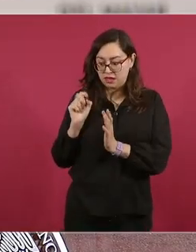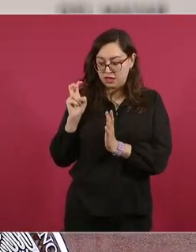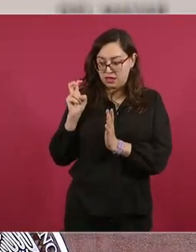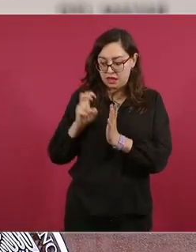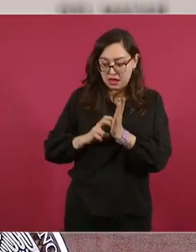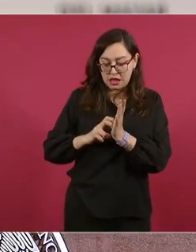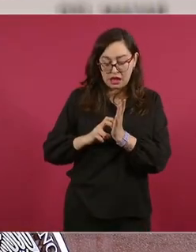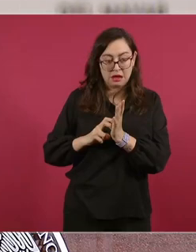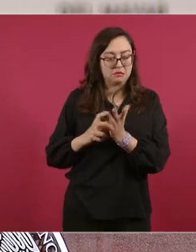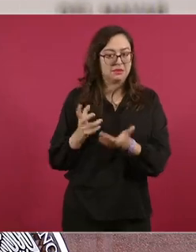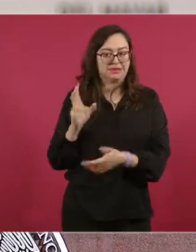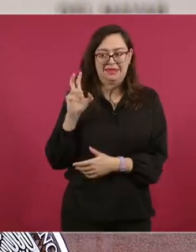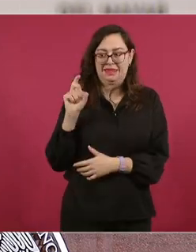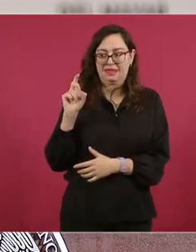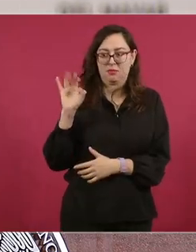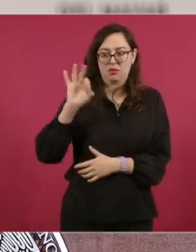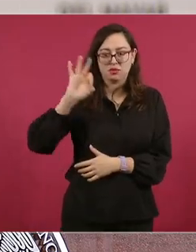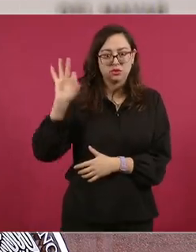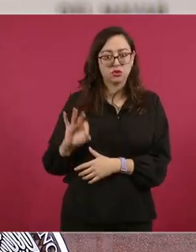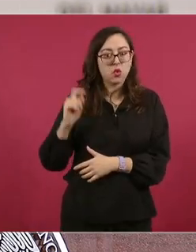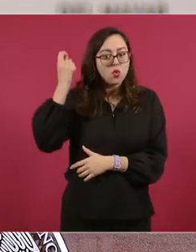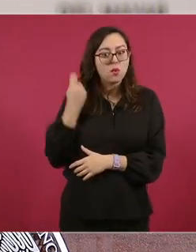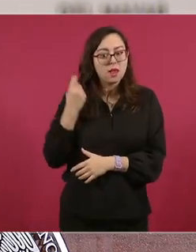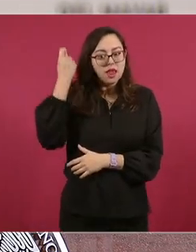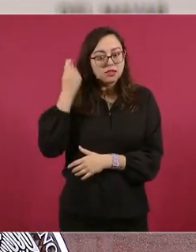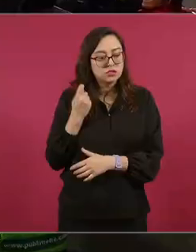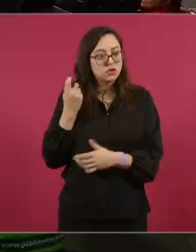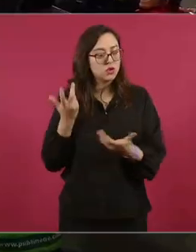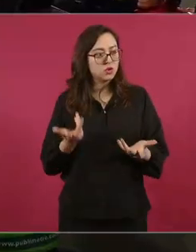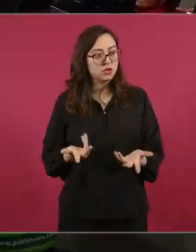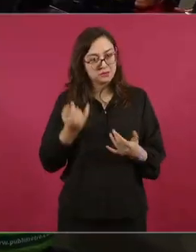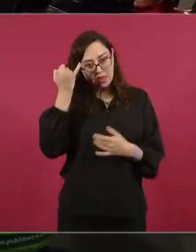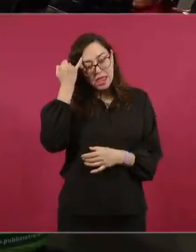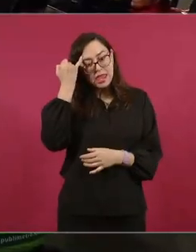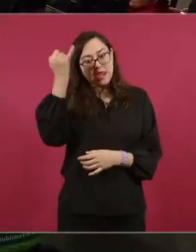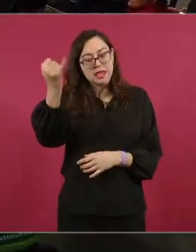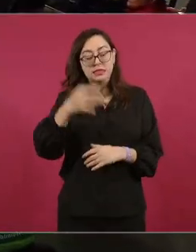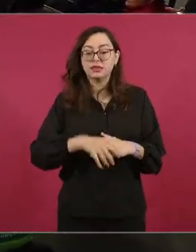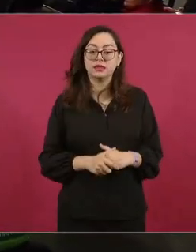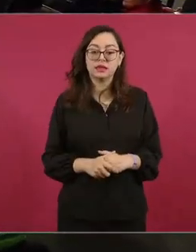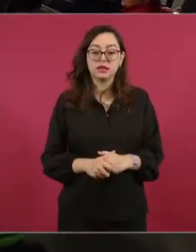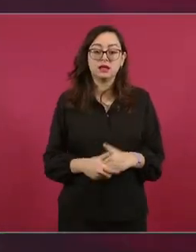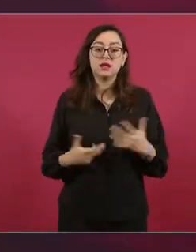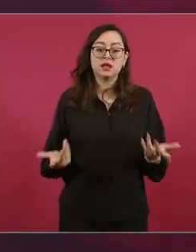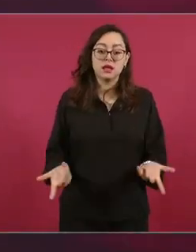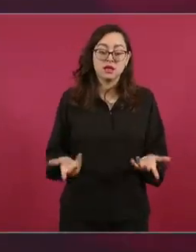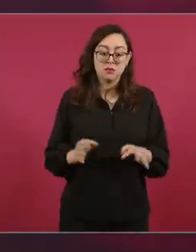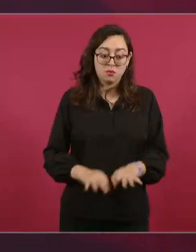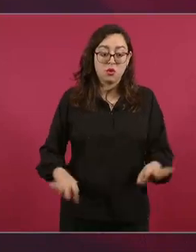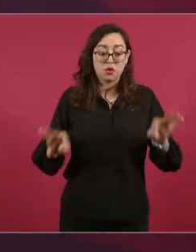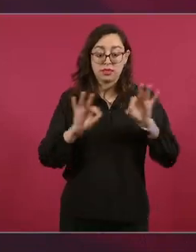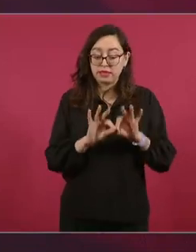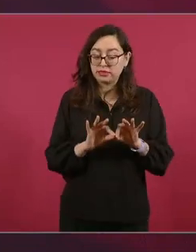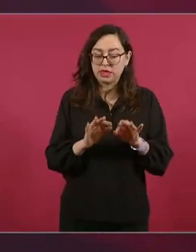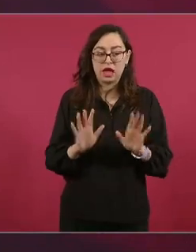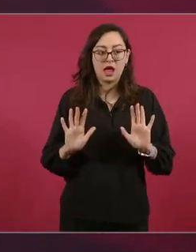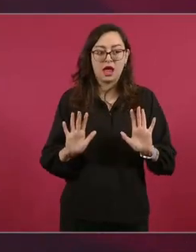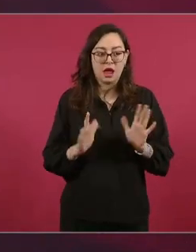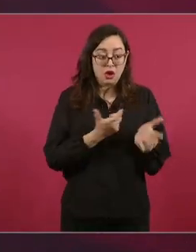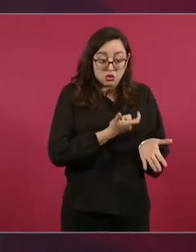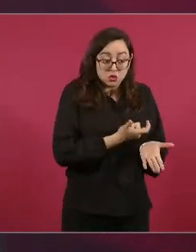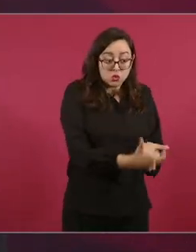yendo ni con el 30% de su salario. Entonces, la idea es garantizar que lo que venían